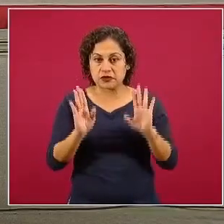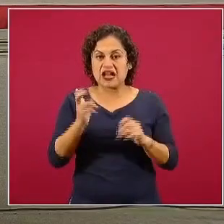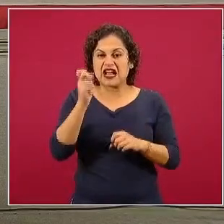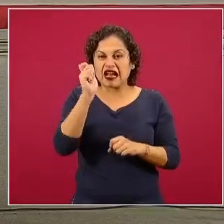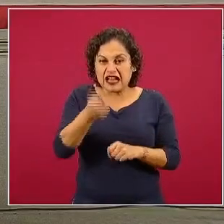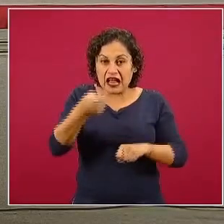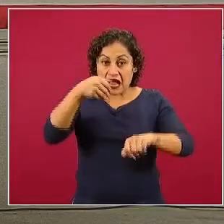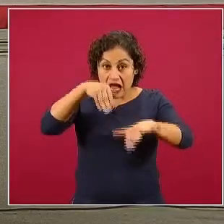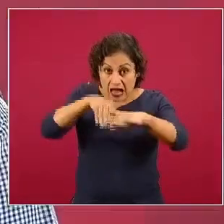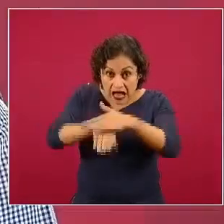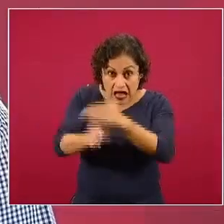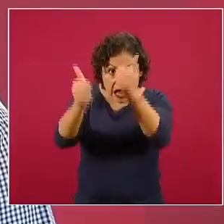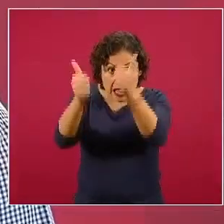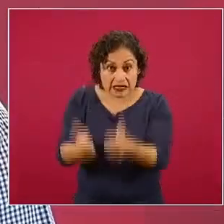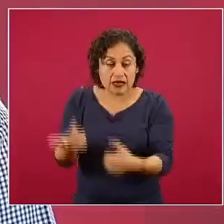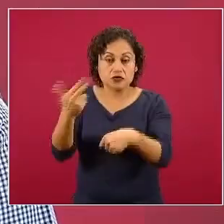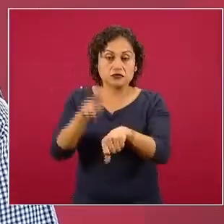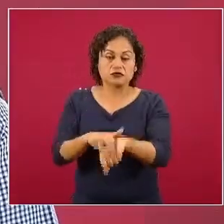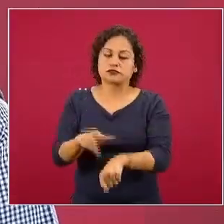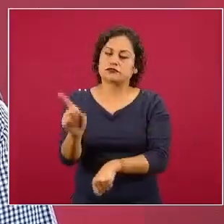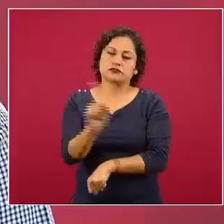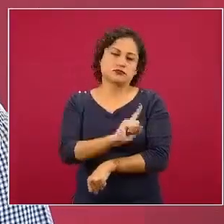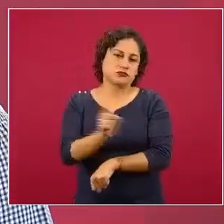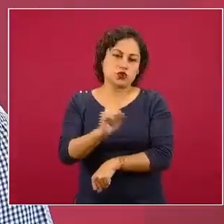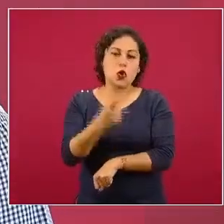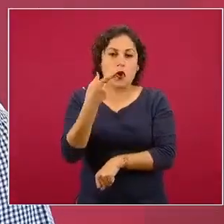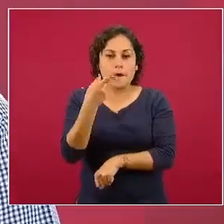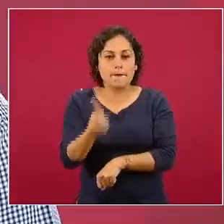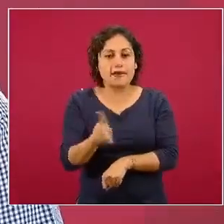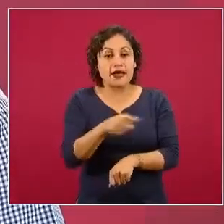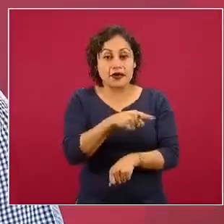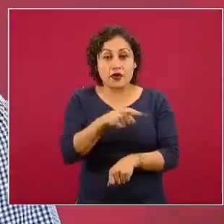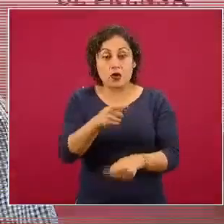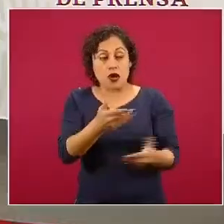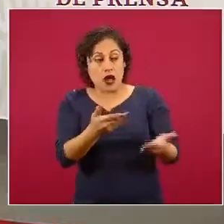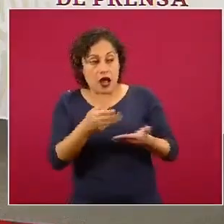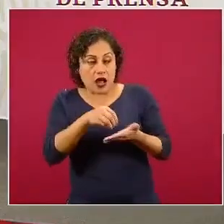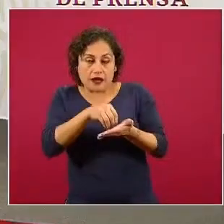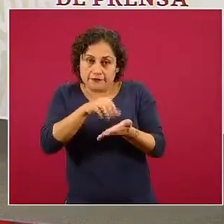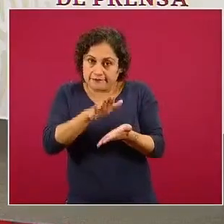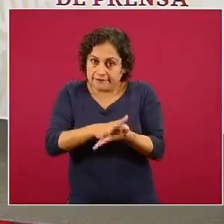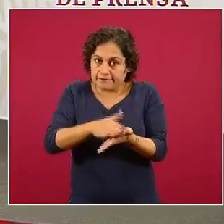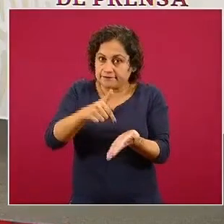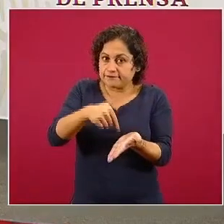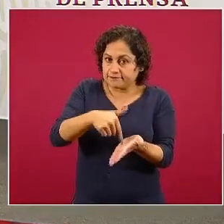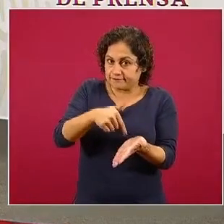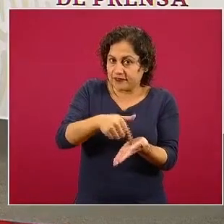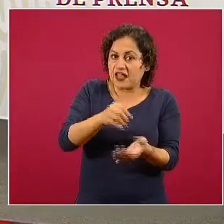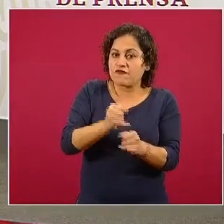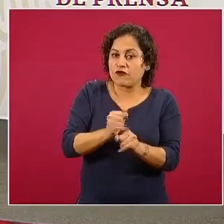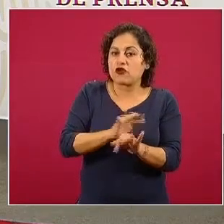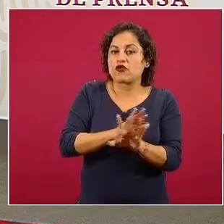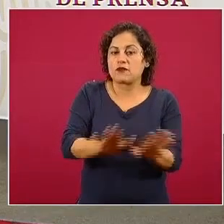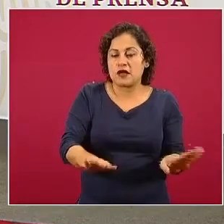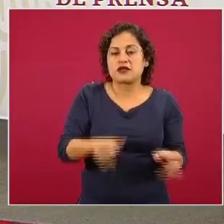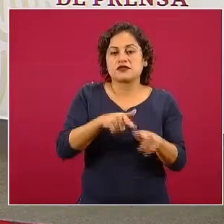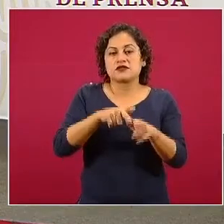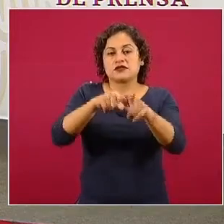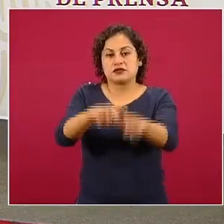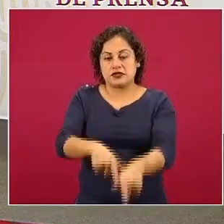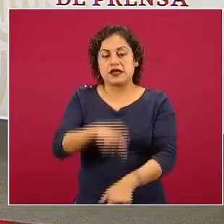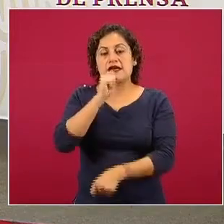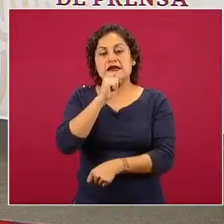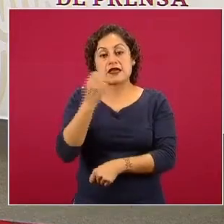hospitalizada, pero lo que sí es importante es que al ser identificada, uno inicie lógicamente todos los procesos necesarios para